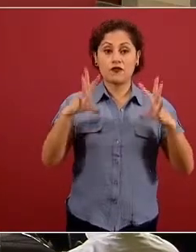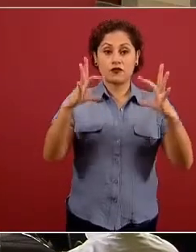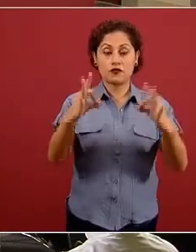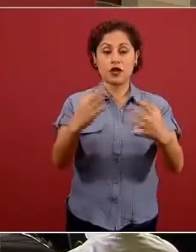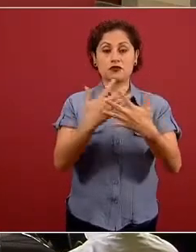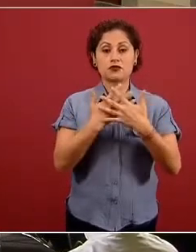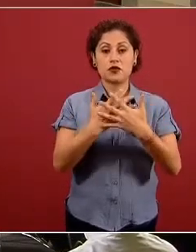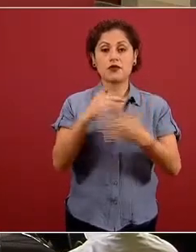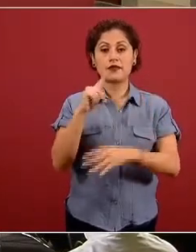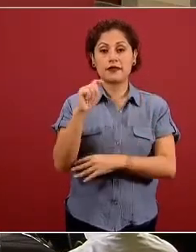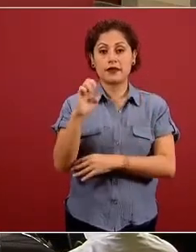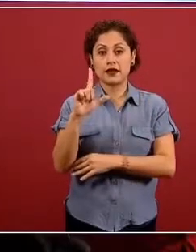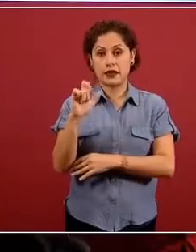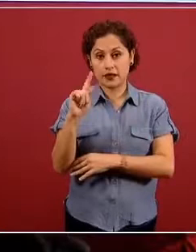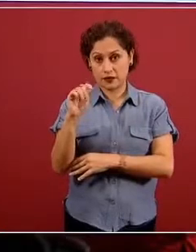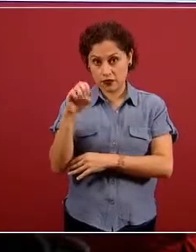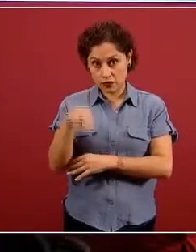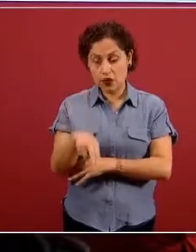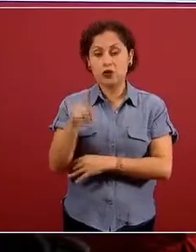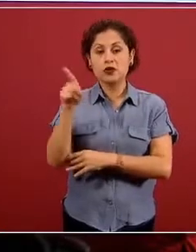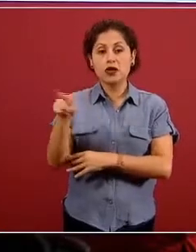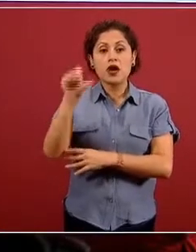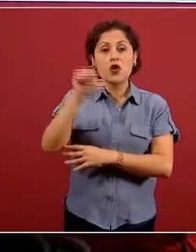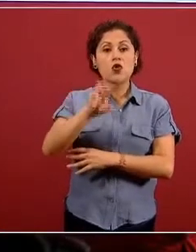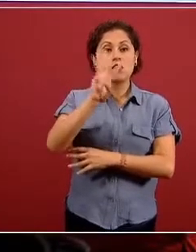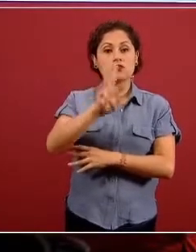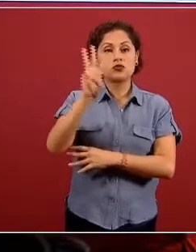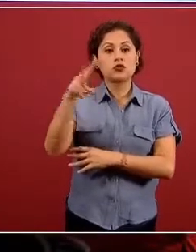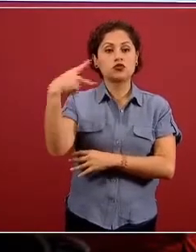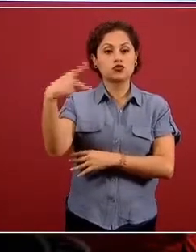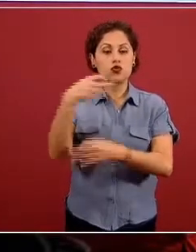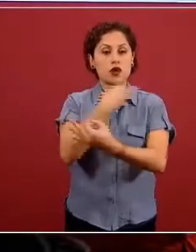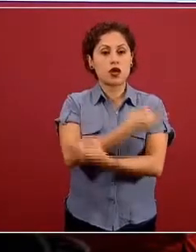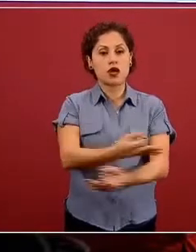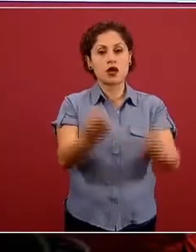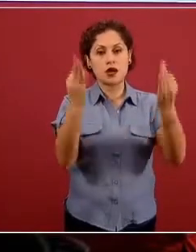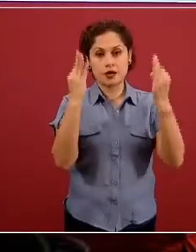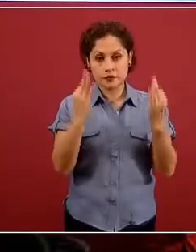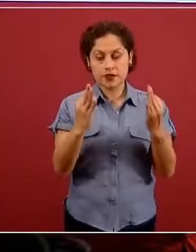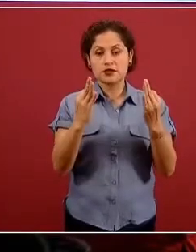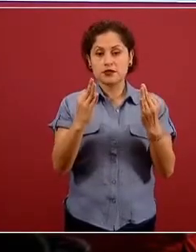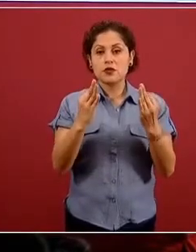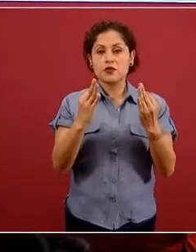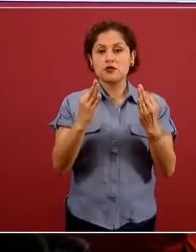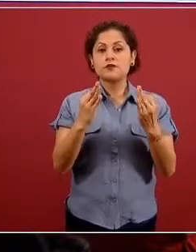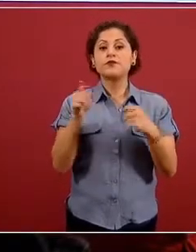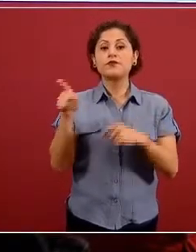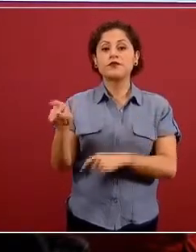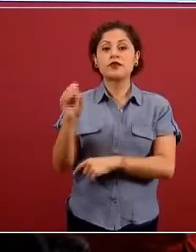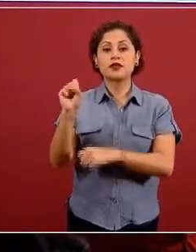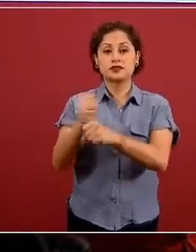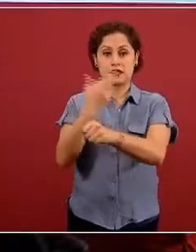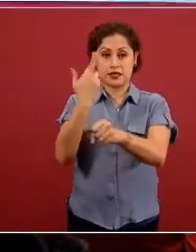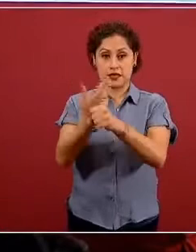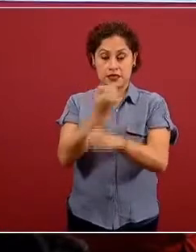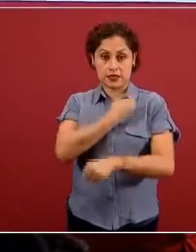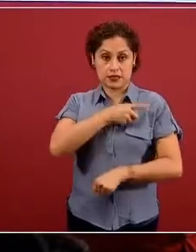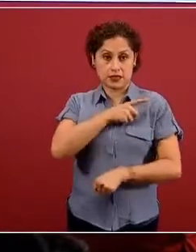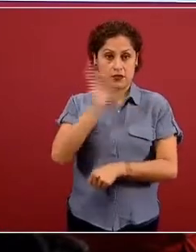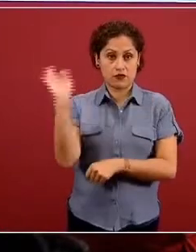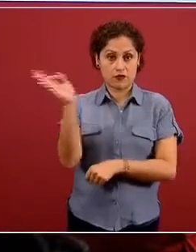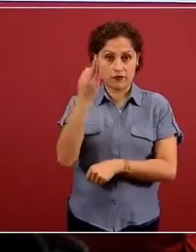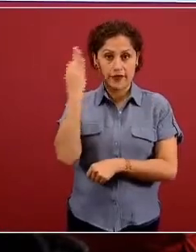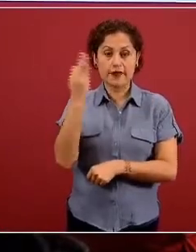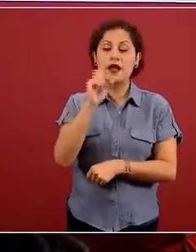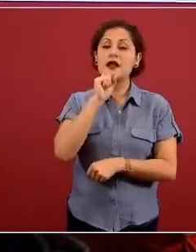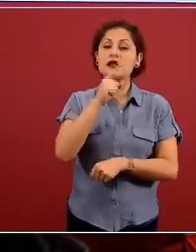anunció formalmente en sus redes que ha puesto a disposición de la Secretaría de Salud del Gobierno Federal y de las Secretarías de Salud